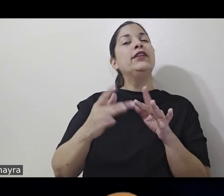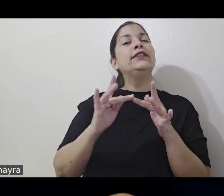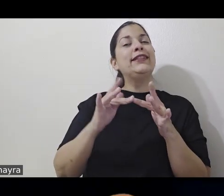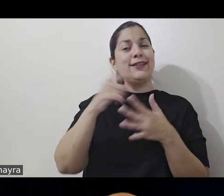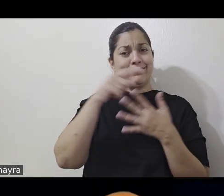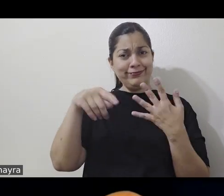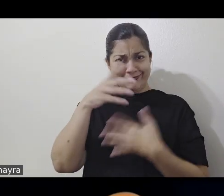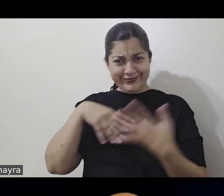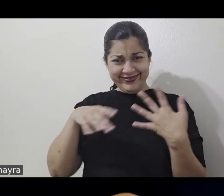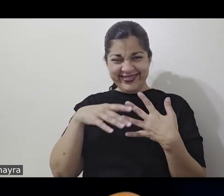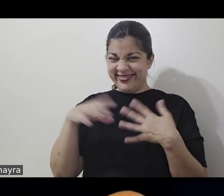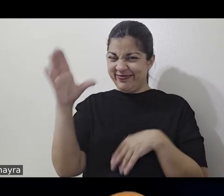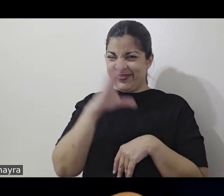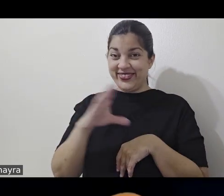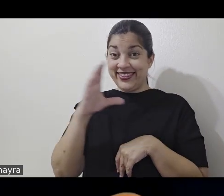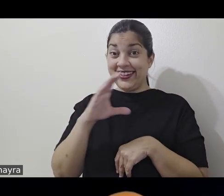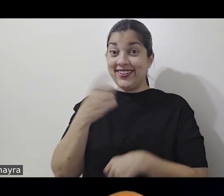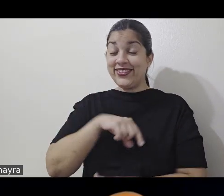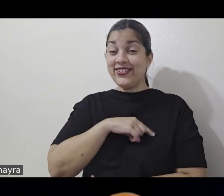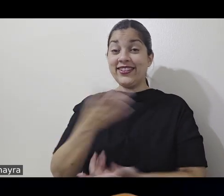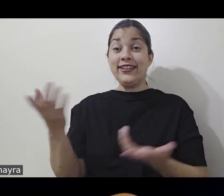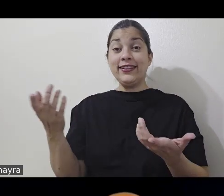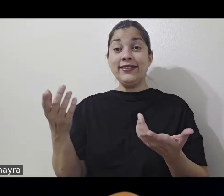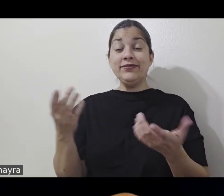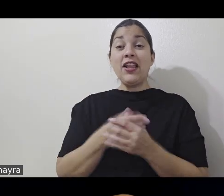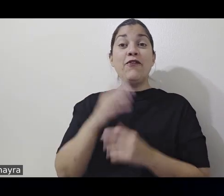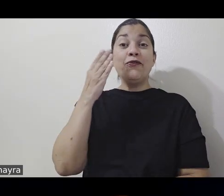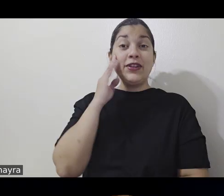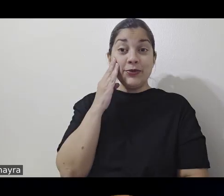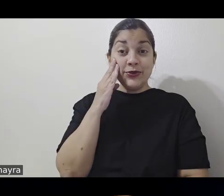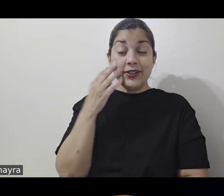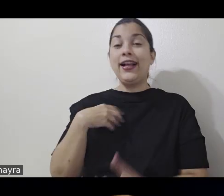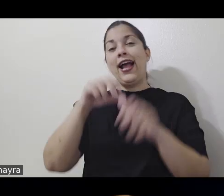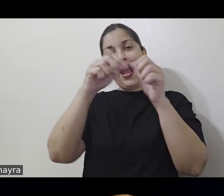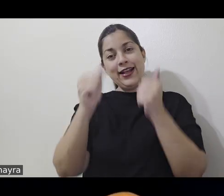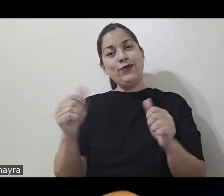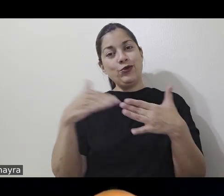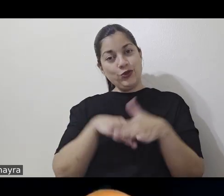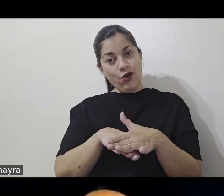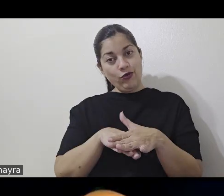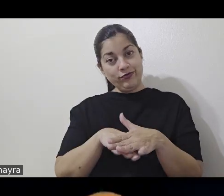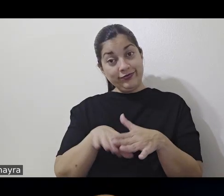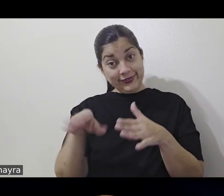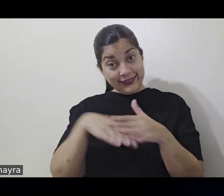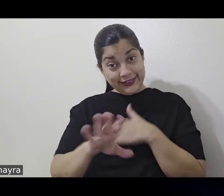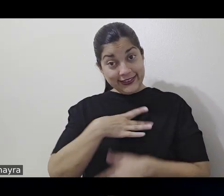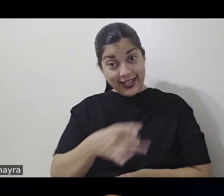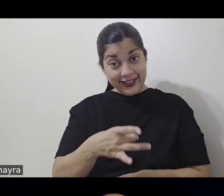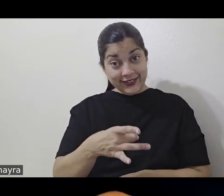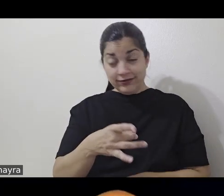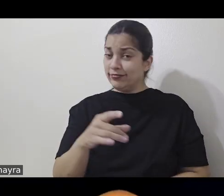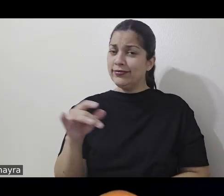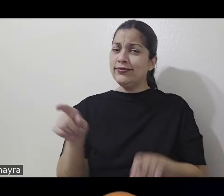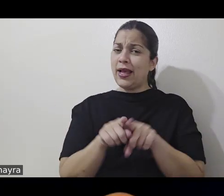redes sociales. Así que mire, búsquenos en nuestro Facebook como Arte Fusión, en nuestro fanpage, y me le dan like. También estamos